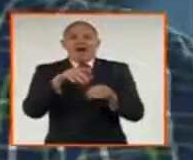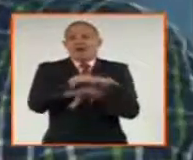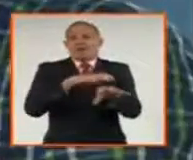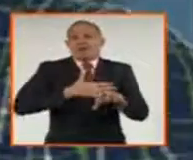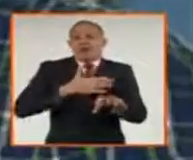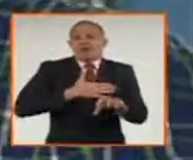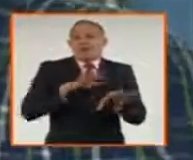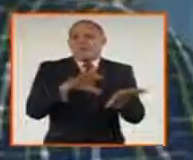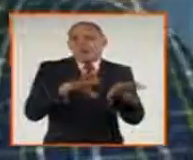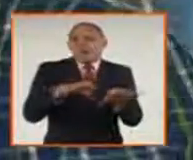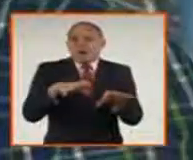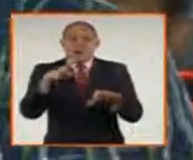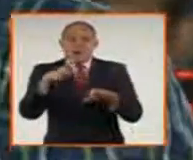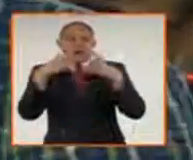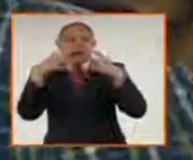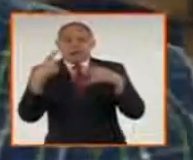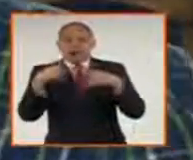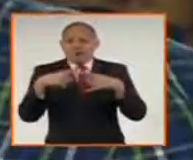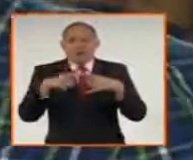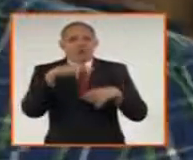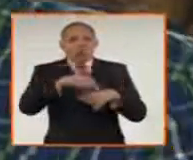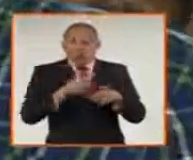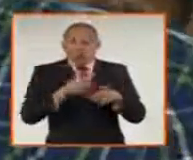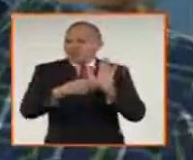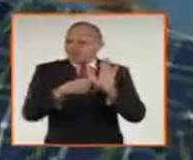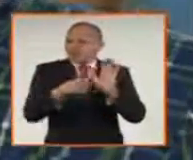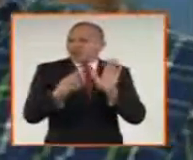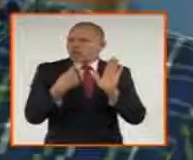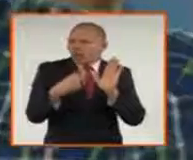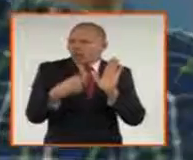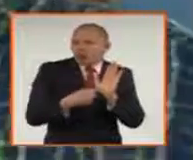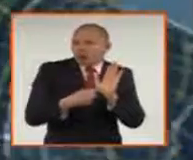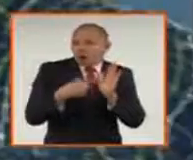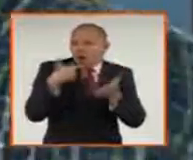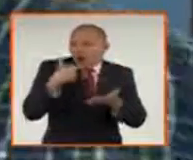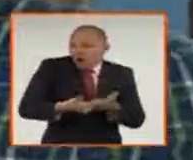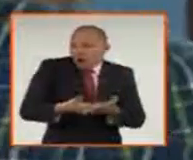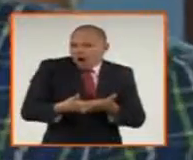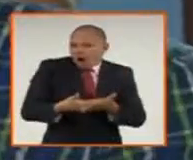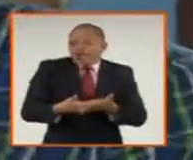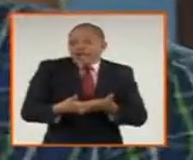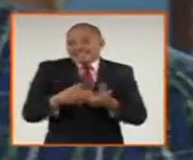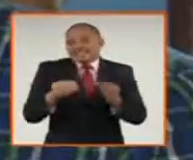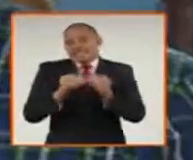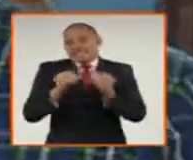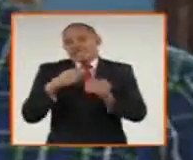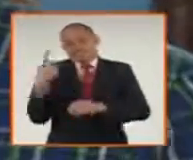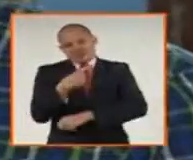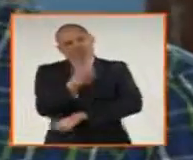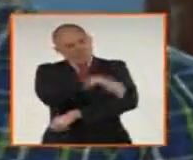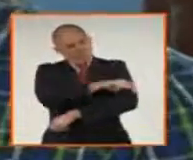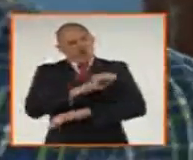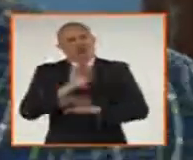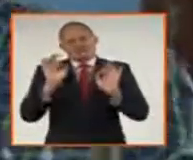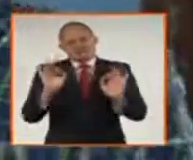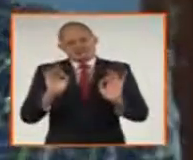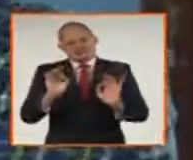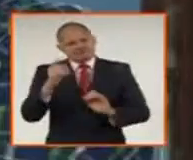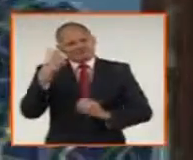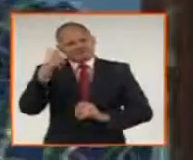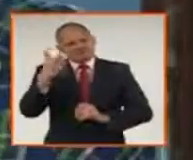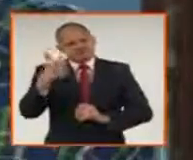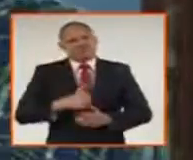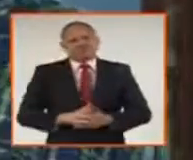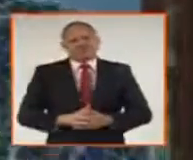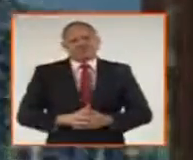las esencias de nosotros, los seres humanos, los cubanos, que somos en definitiva quienes vamos a dar criterio y vamos a apoyar. Luego el proyecto va a eso, a